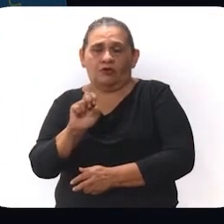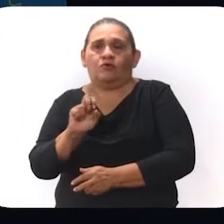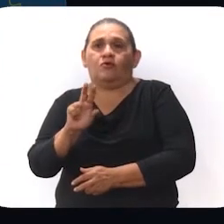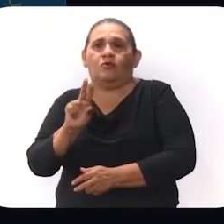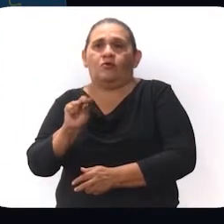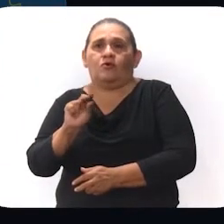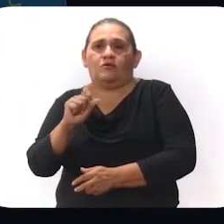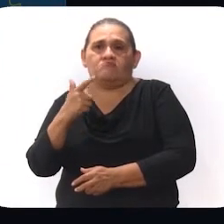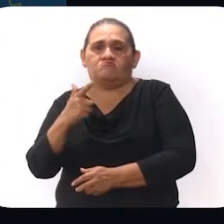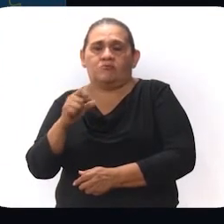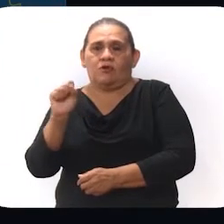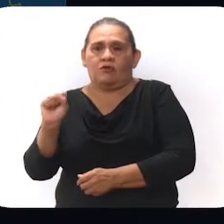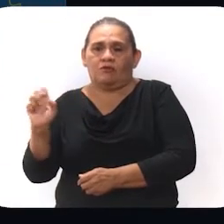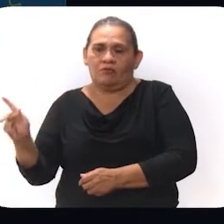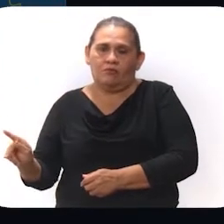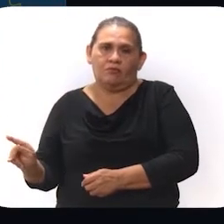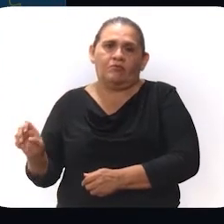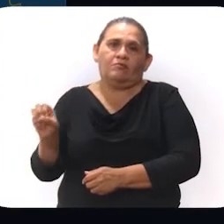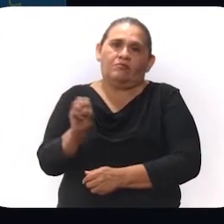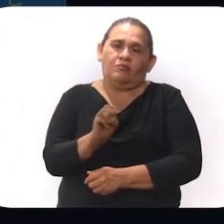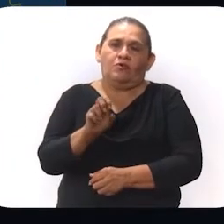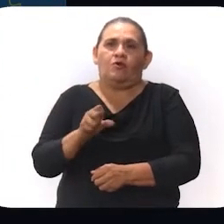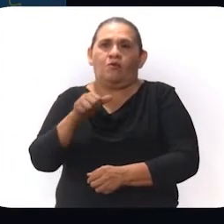7.287, en la zona poniente